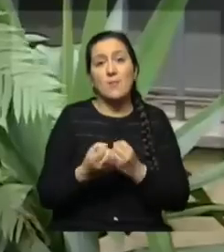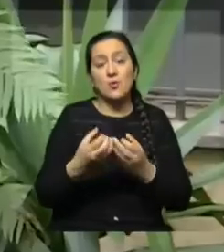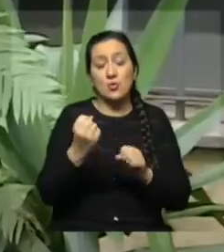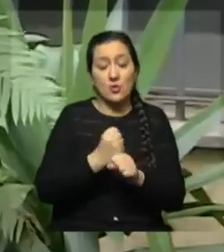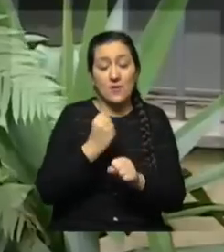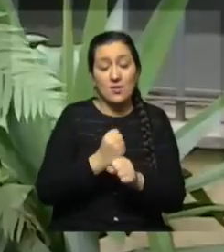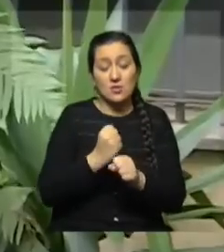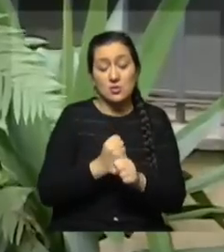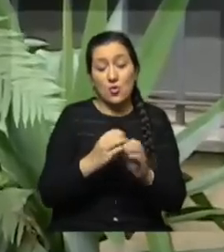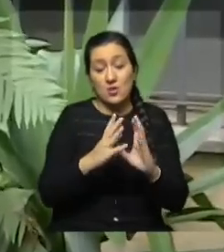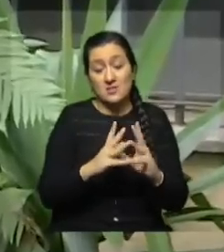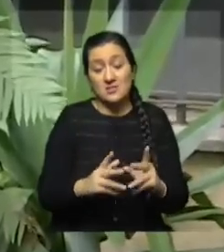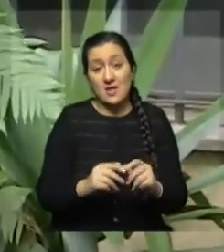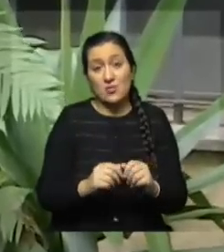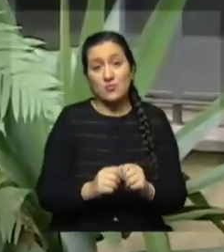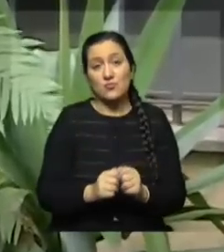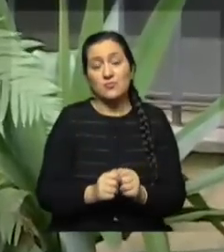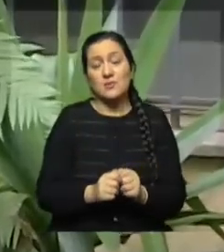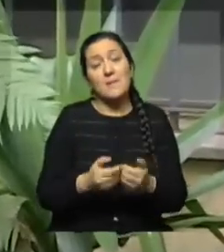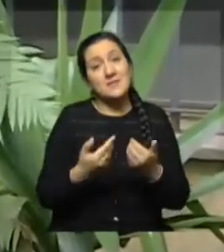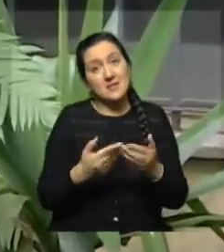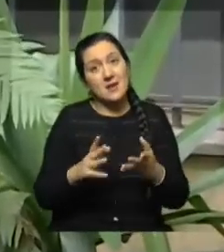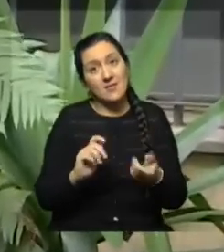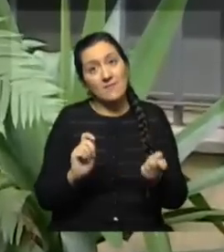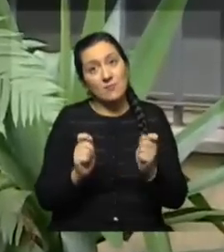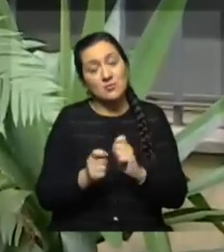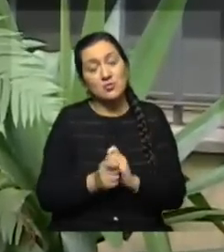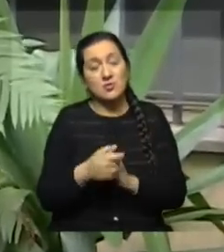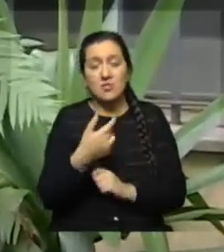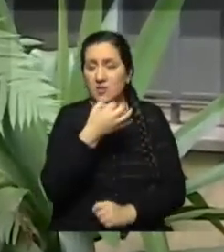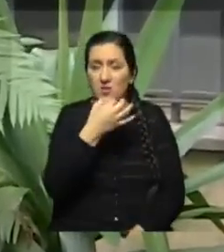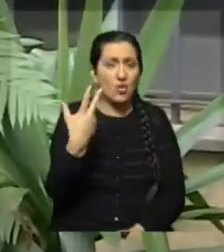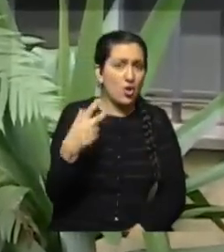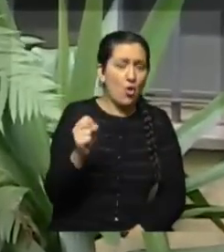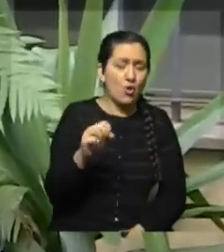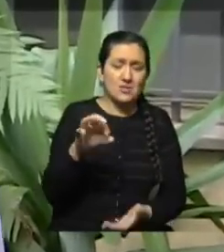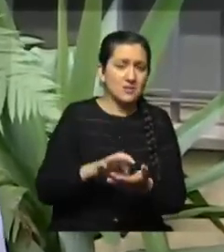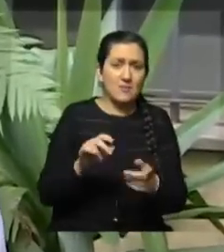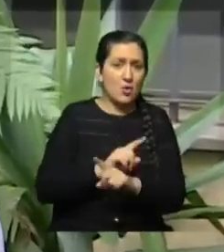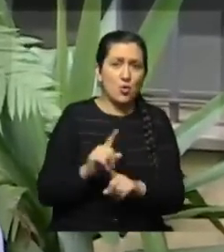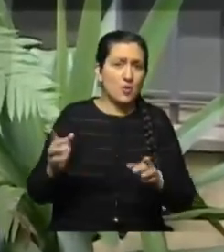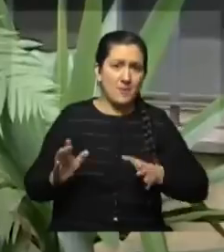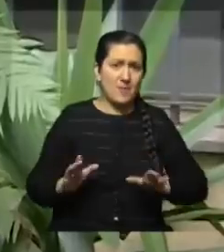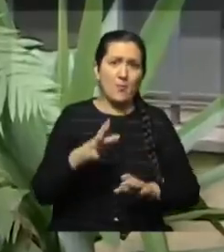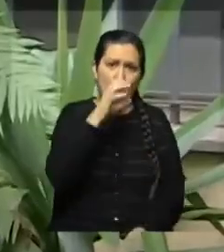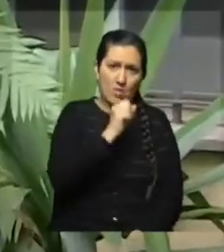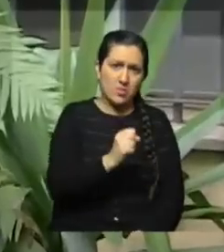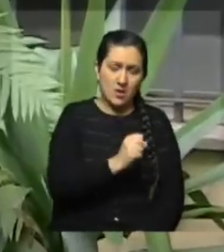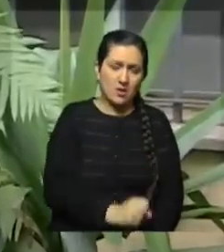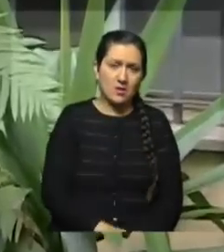de las instituciones privadas por donde comenzaría esta transformación se han negado y han dicho que el sistema no está preparado para resistir